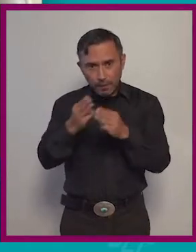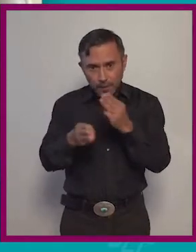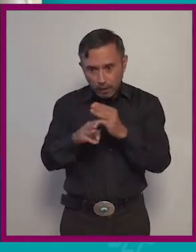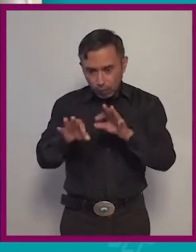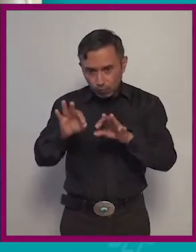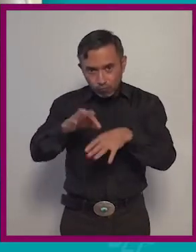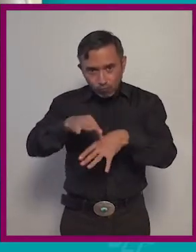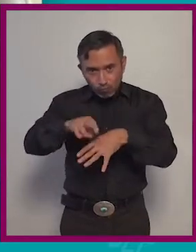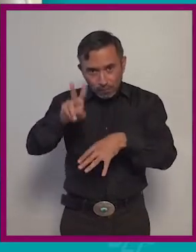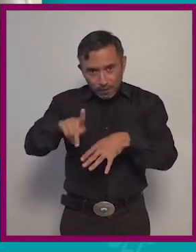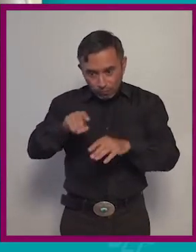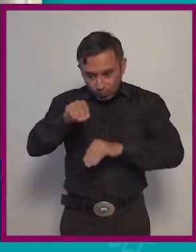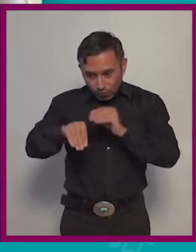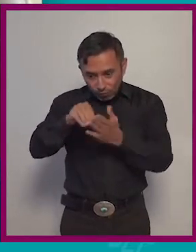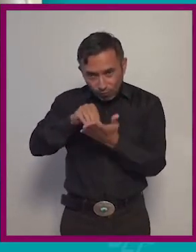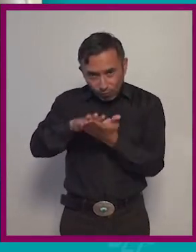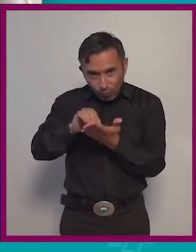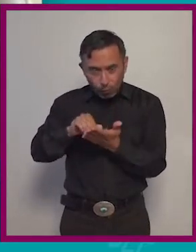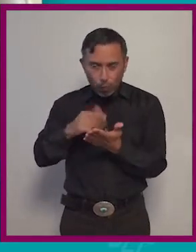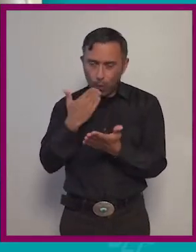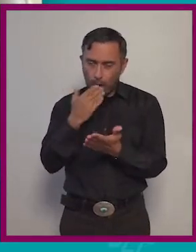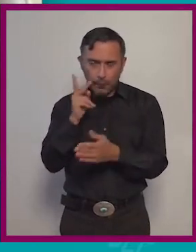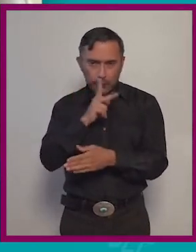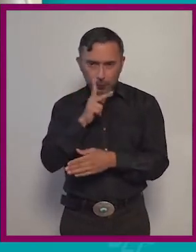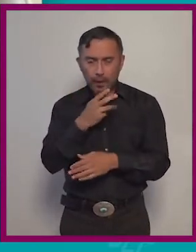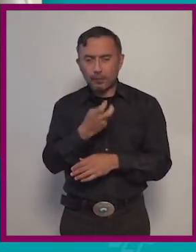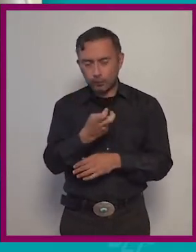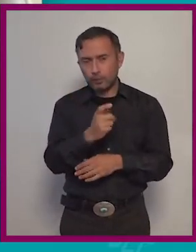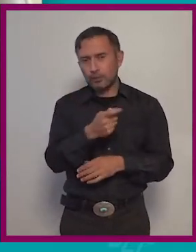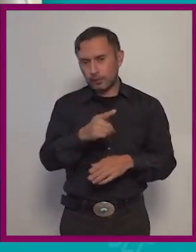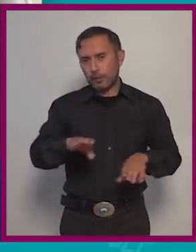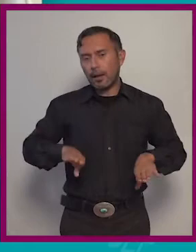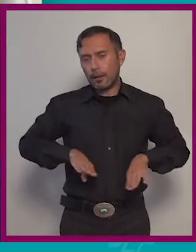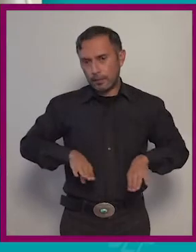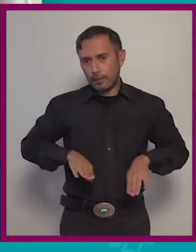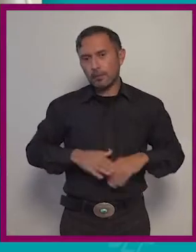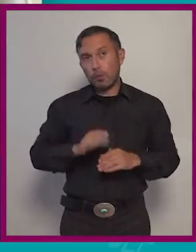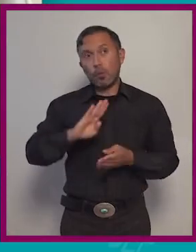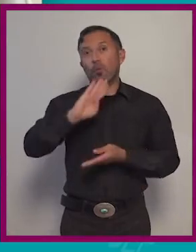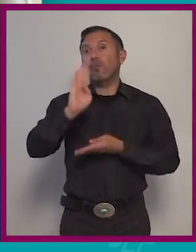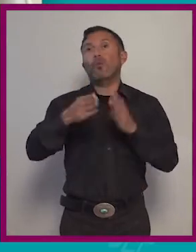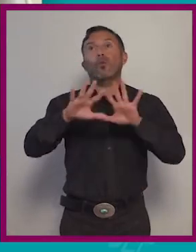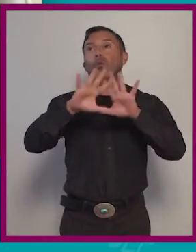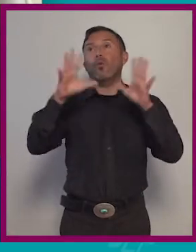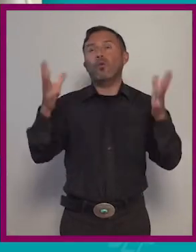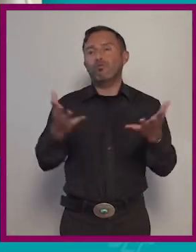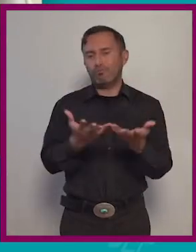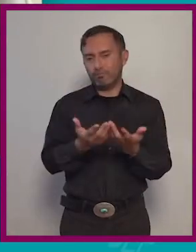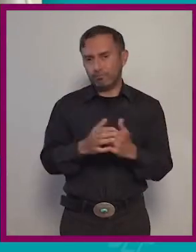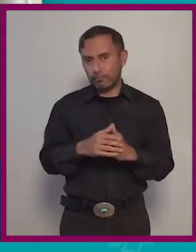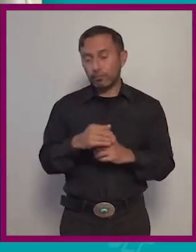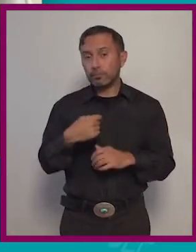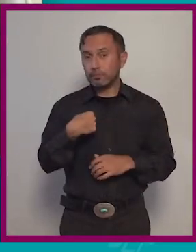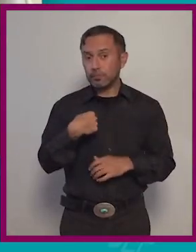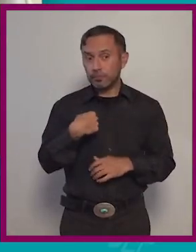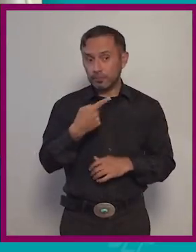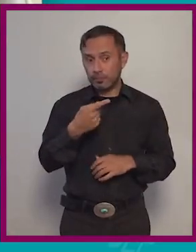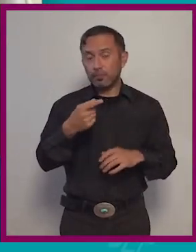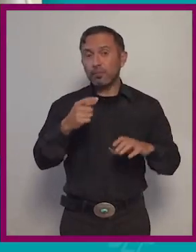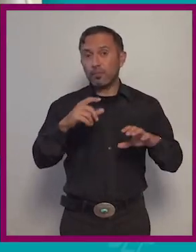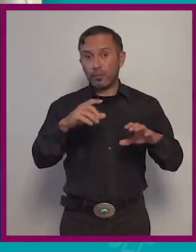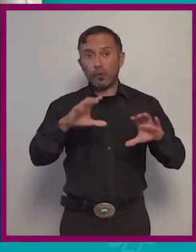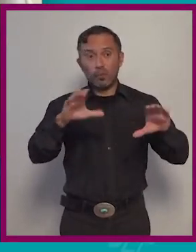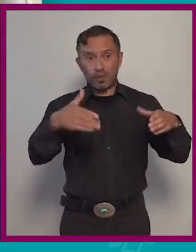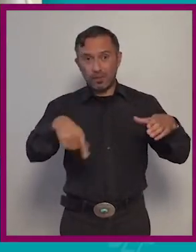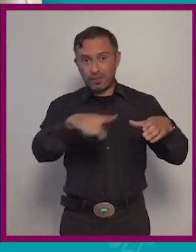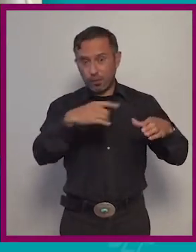¿no? Esa es una de sus características o notas características en todo el mundo. Yo les diría a los jóvenes de las